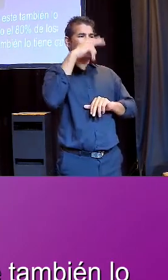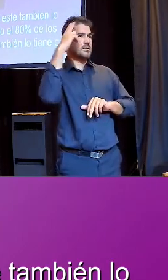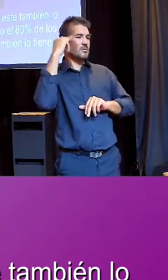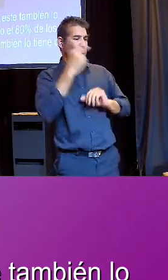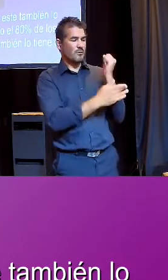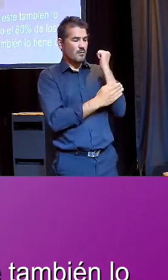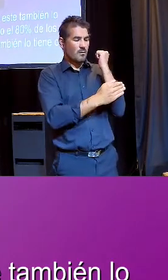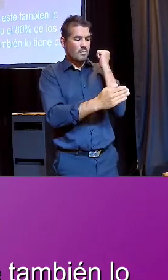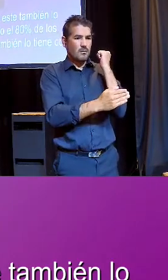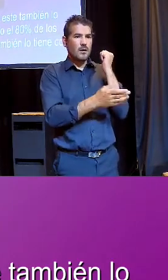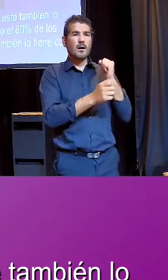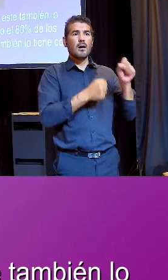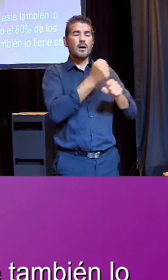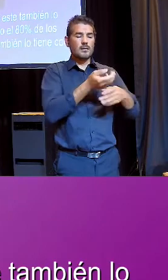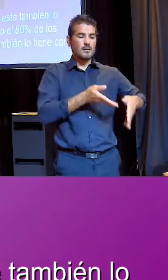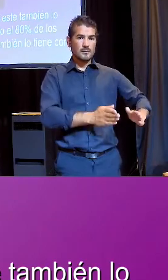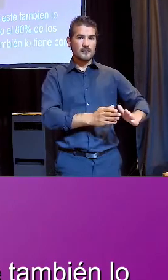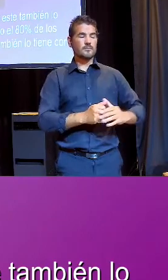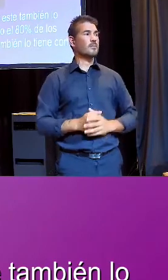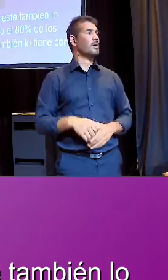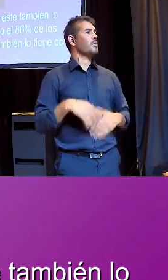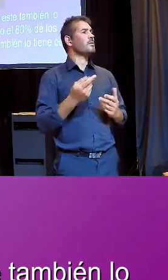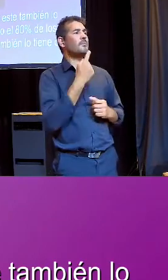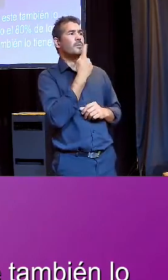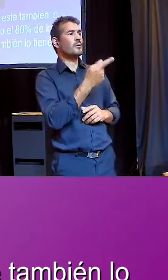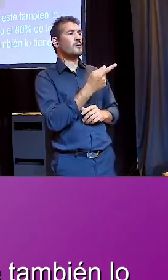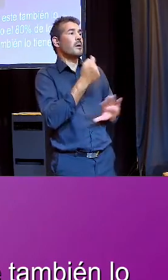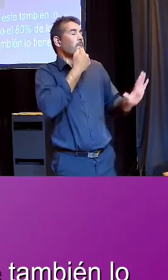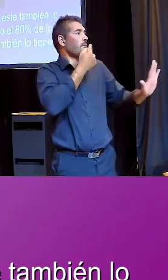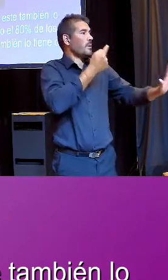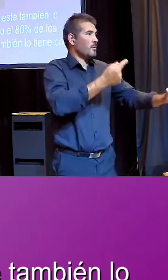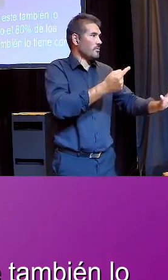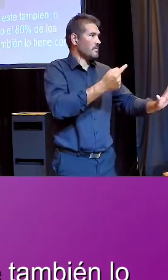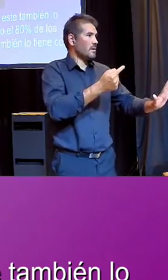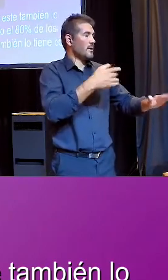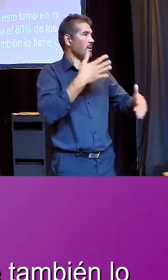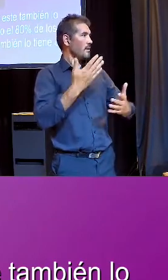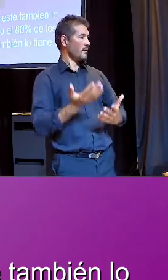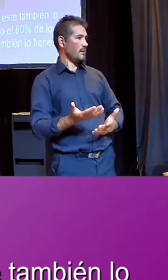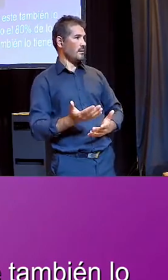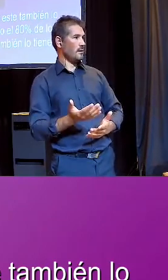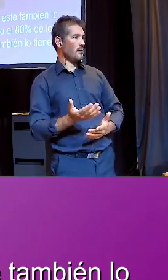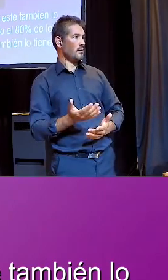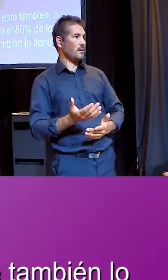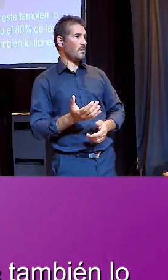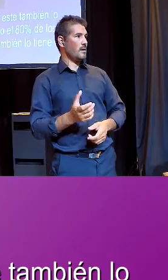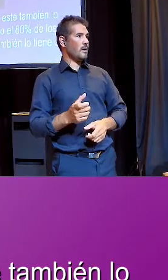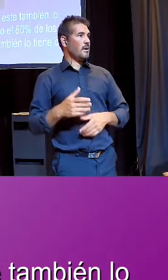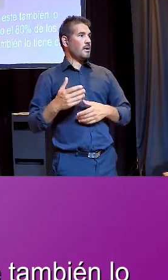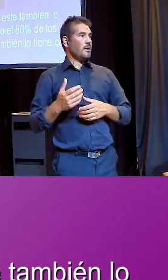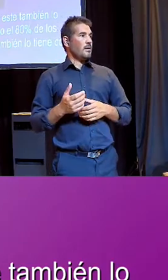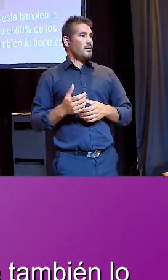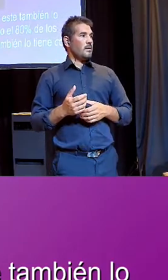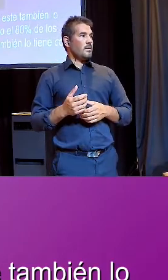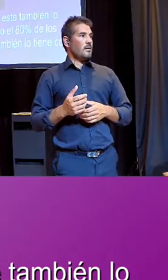desarrollo de autismo. Y no va en relación directa, pregunta, con la mayor aplicación